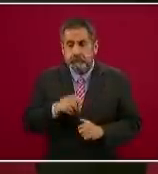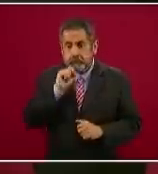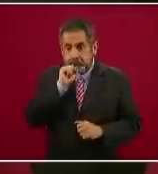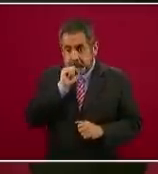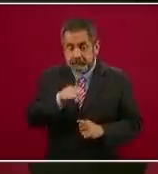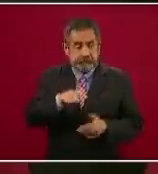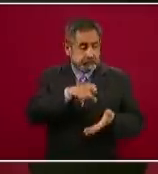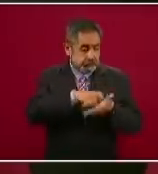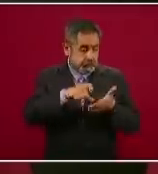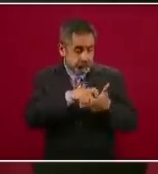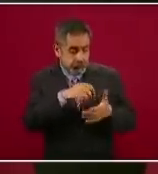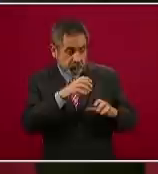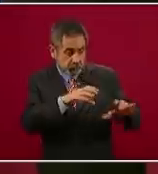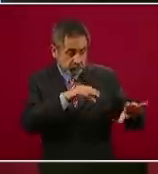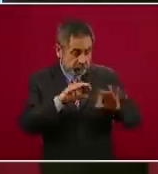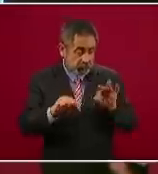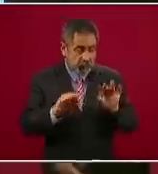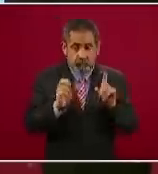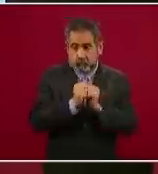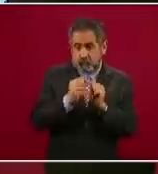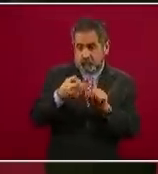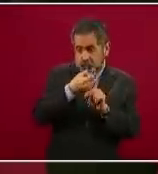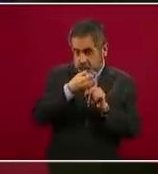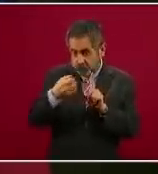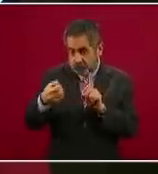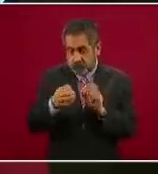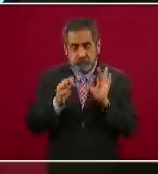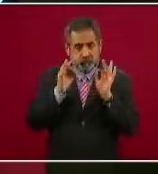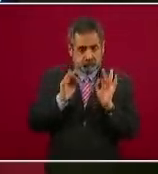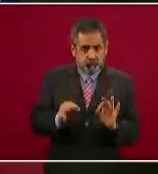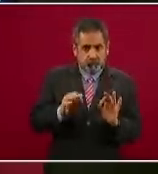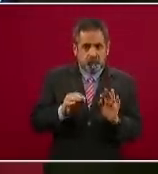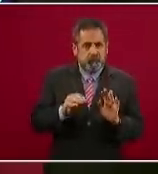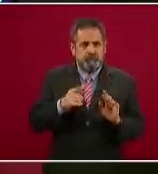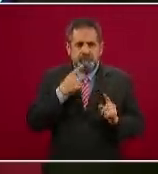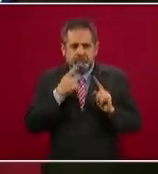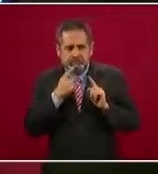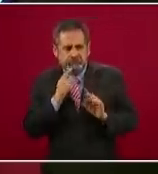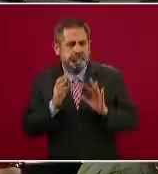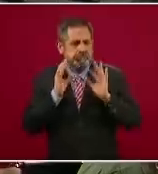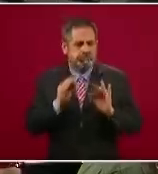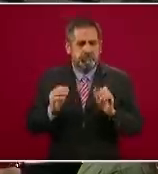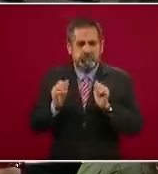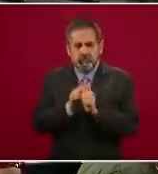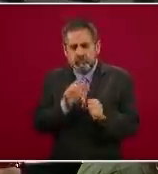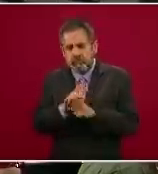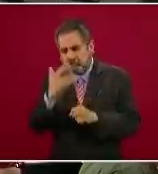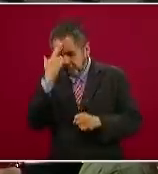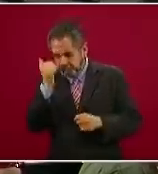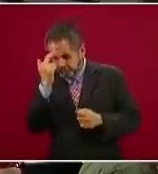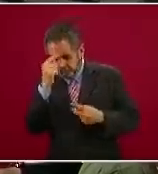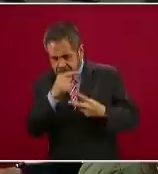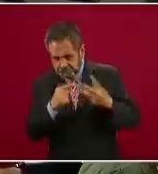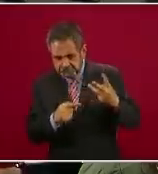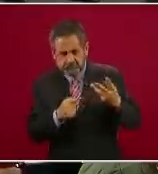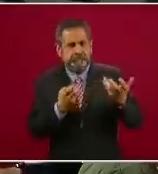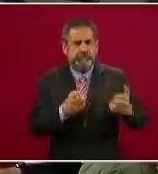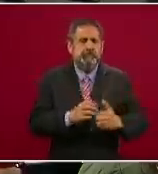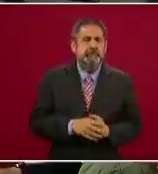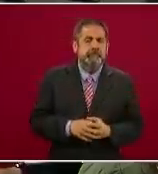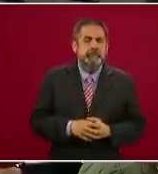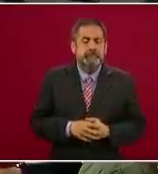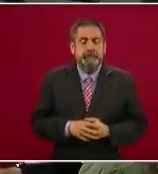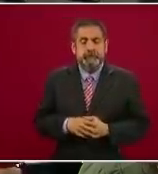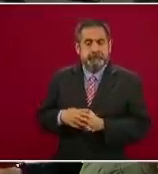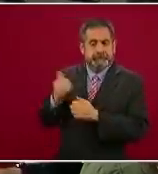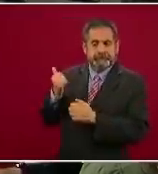adquisición de insumos se hace de manera organizada, bien concertada y fundamentada técnicamente. Termino con los últimos tres de